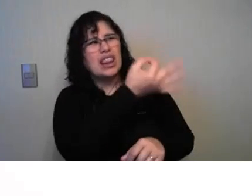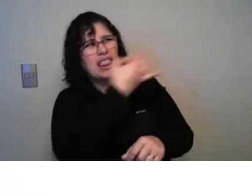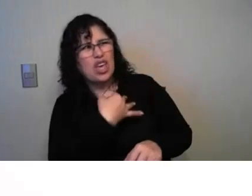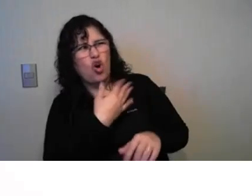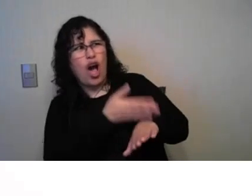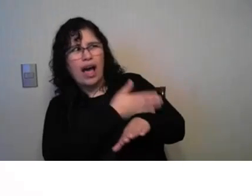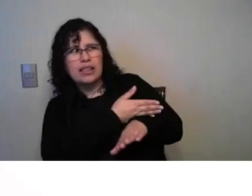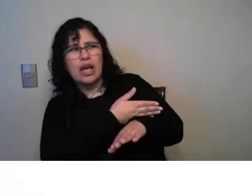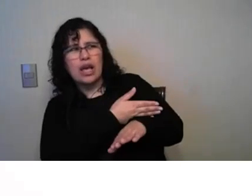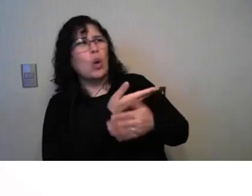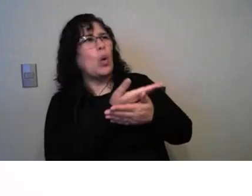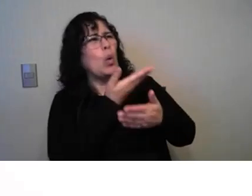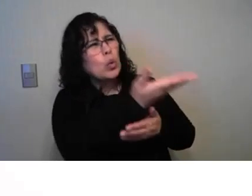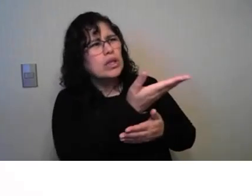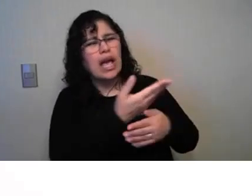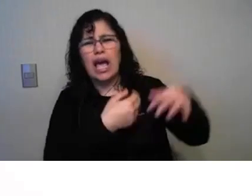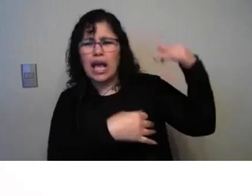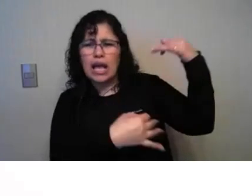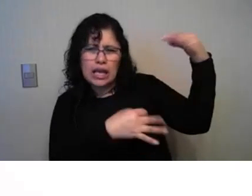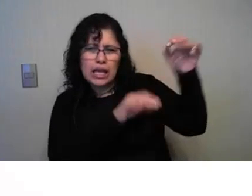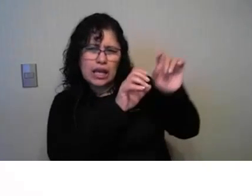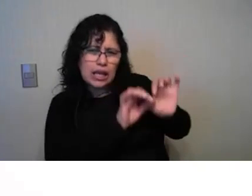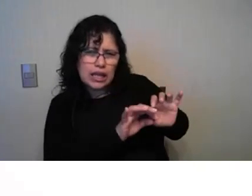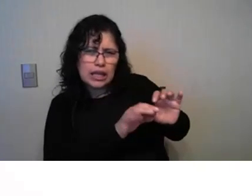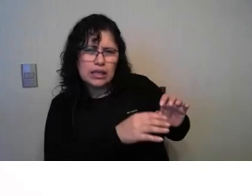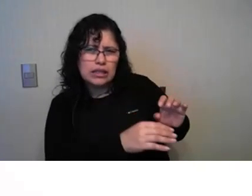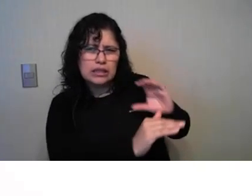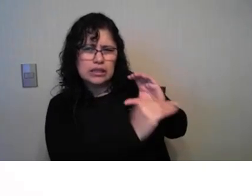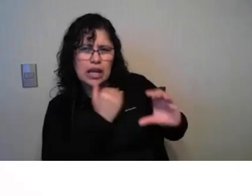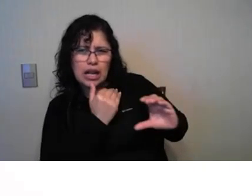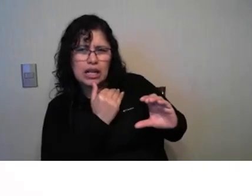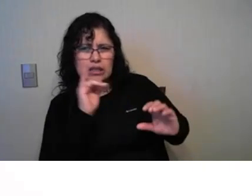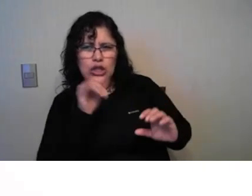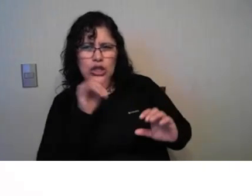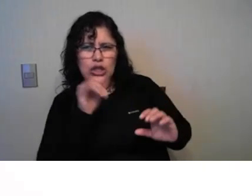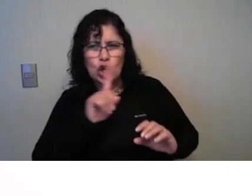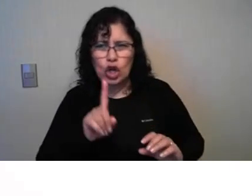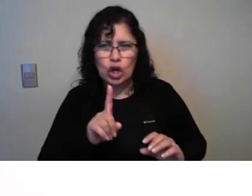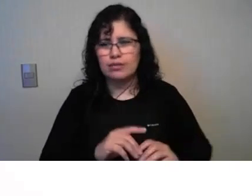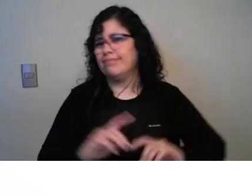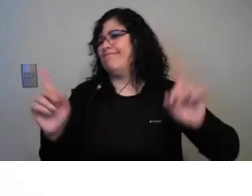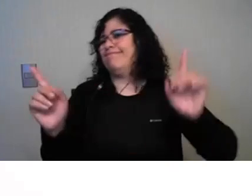a enviar guías o cosas así para completar o no? No, Ay,